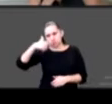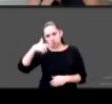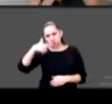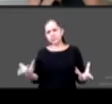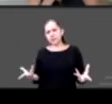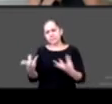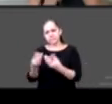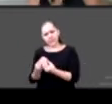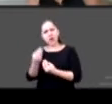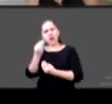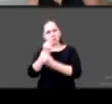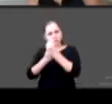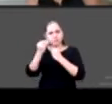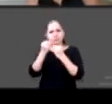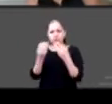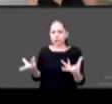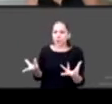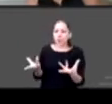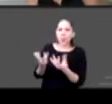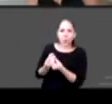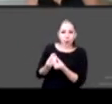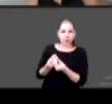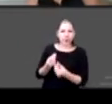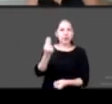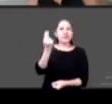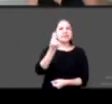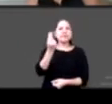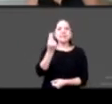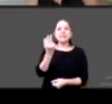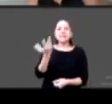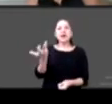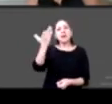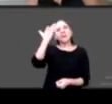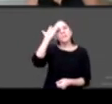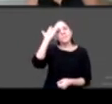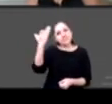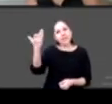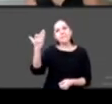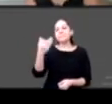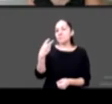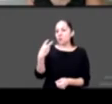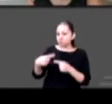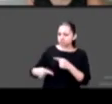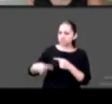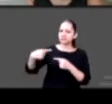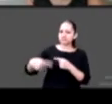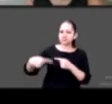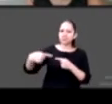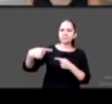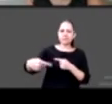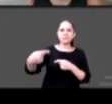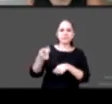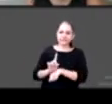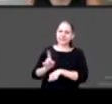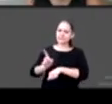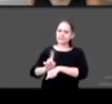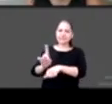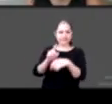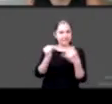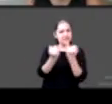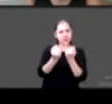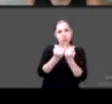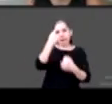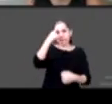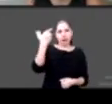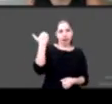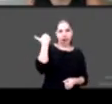nosotros, pero que sea muy consistente y repetirlos de una forma diaria para que realmente nos dé esta